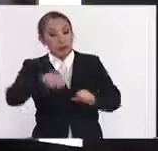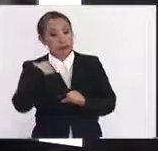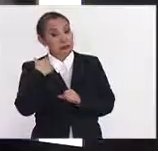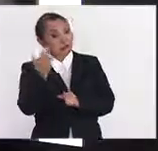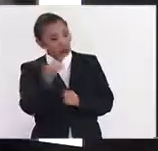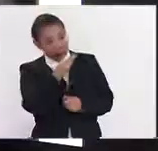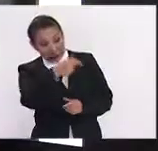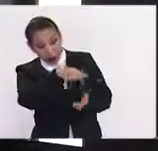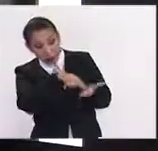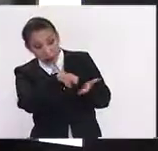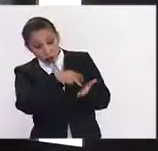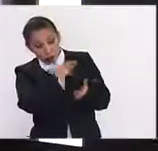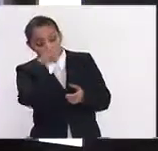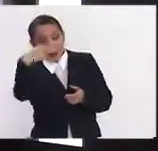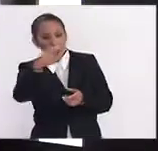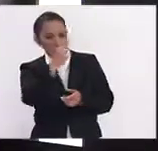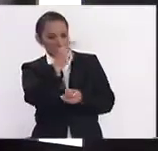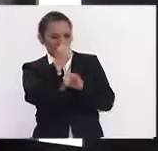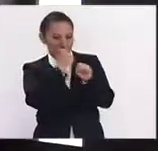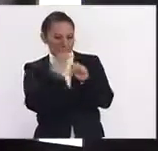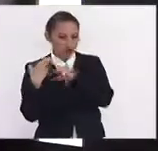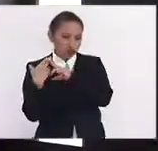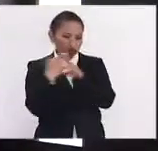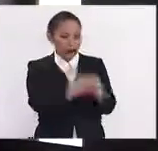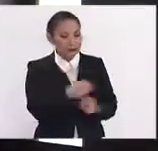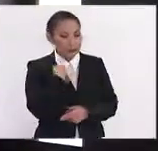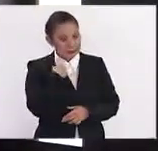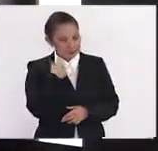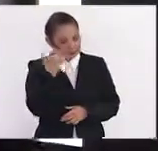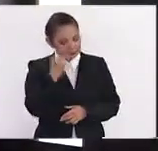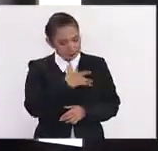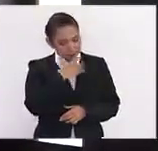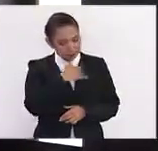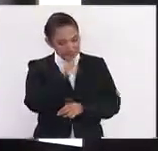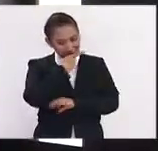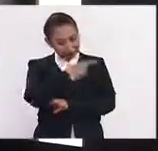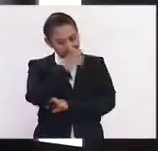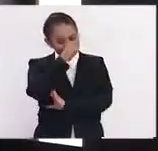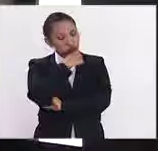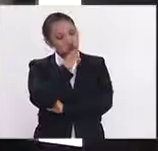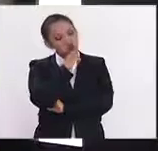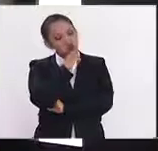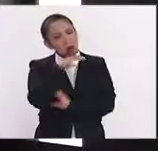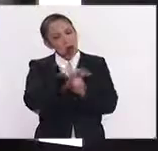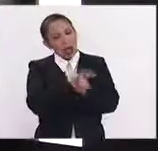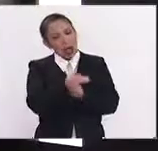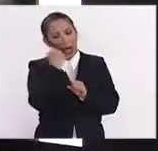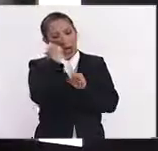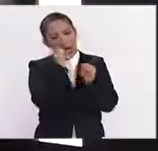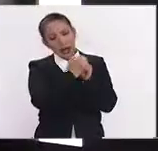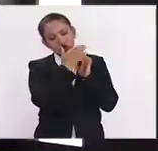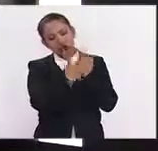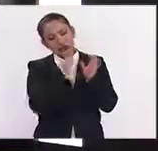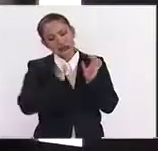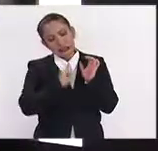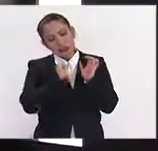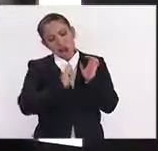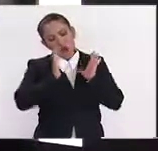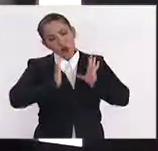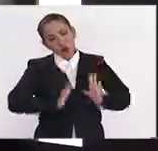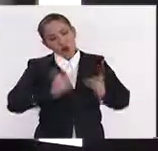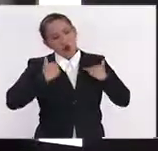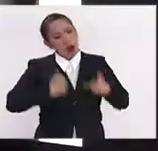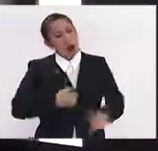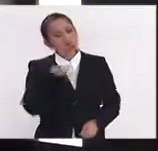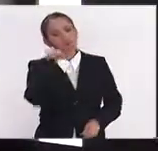importante, para sus 25 años. Y precisamente hablábamos de que pasan los años, los siglos, y el cuerpo